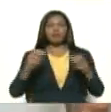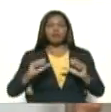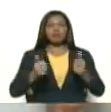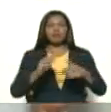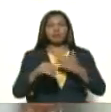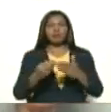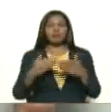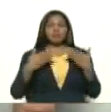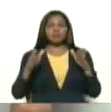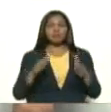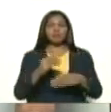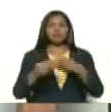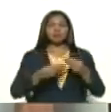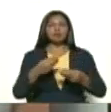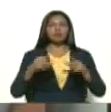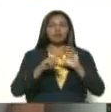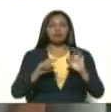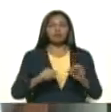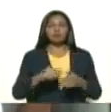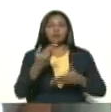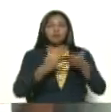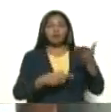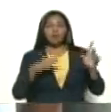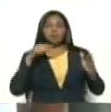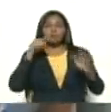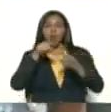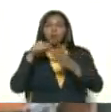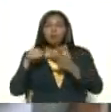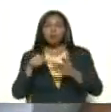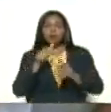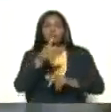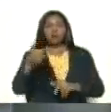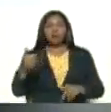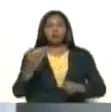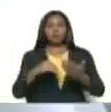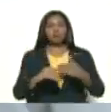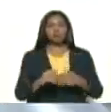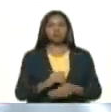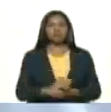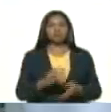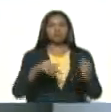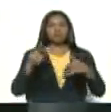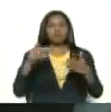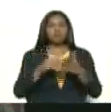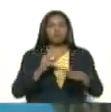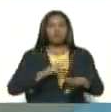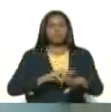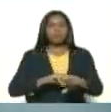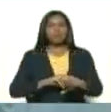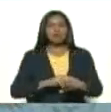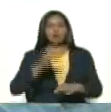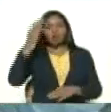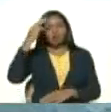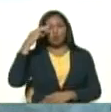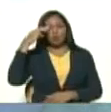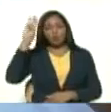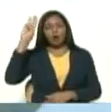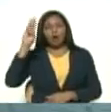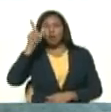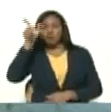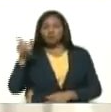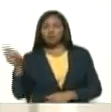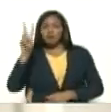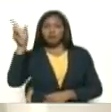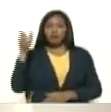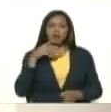que ha permitido generar una hoja de ruta para que un batallón de más de 12,000 médicos entre cubanos y venezolanos